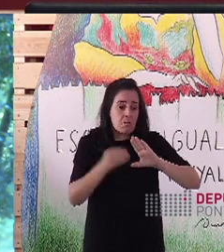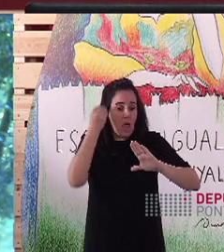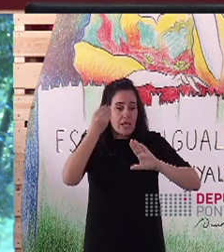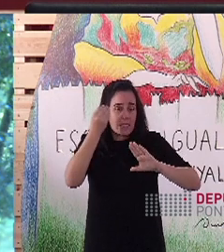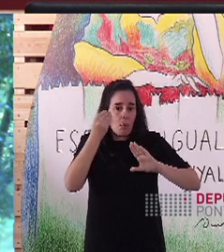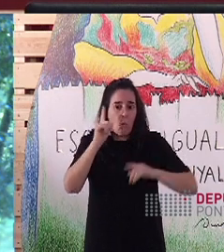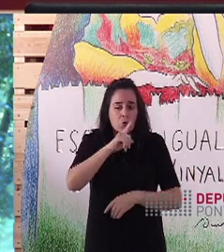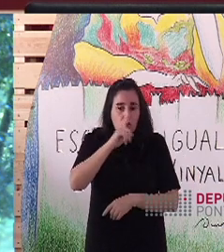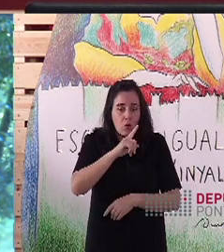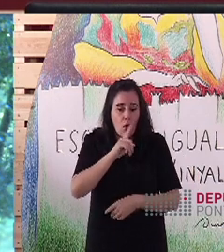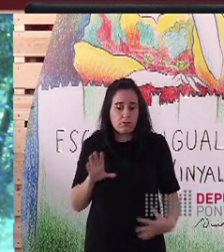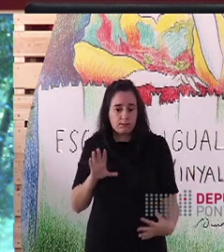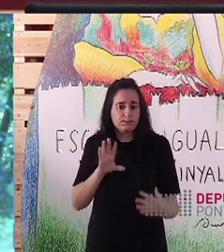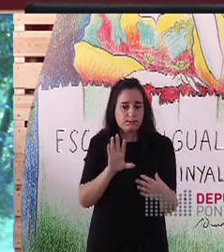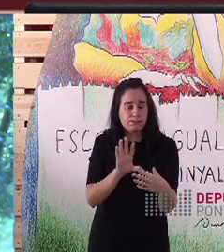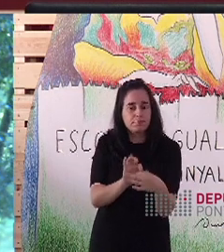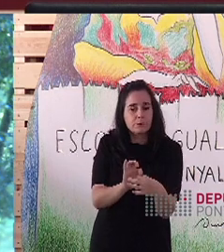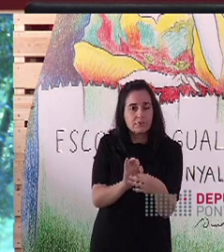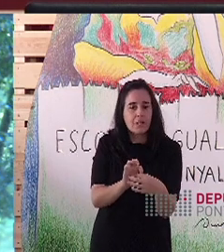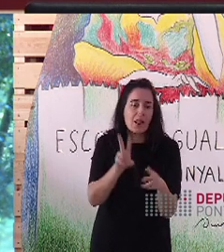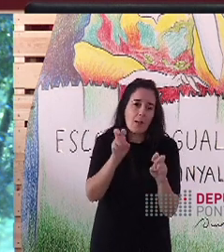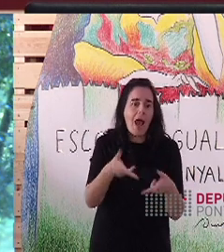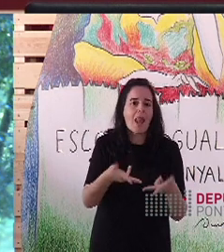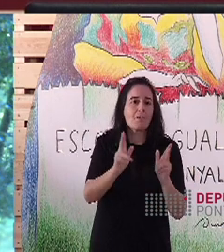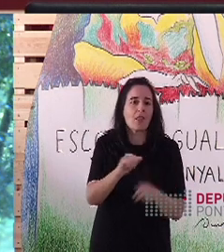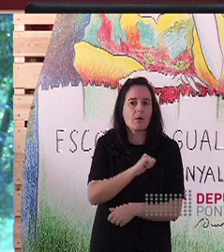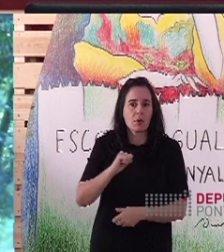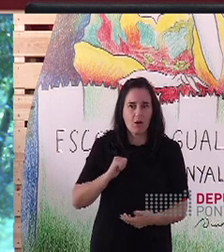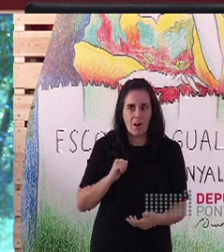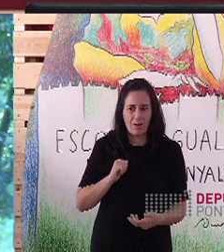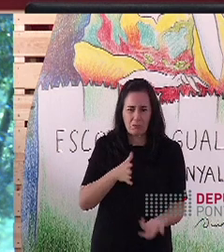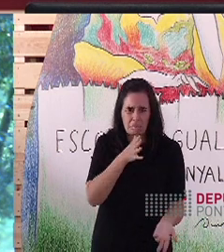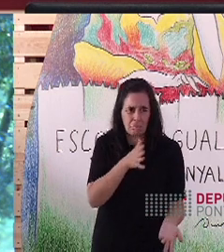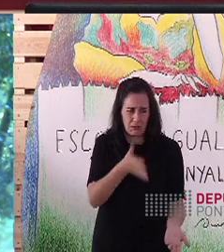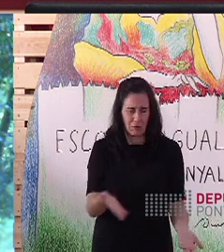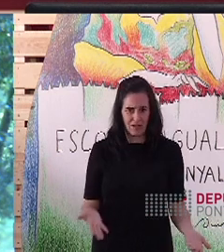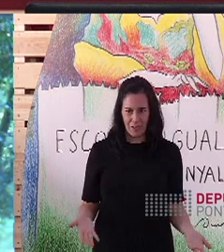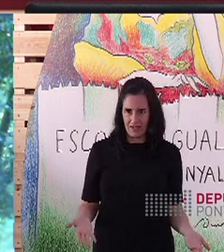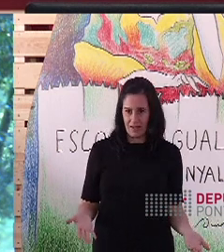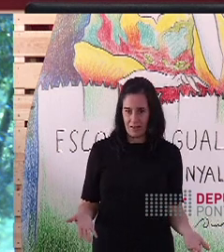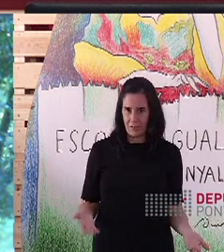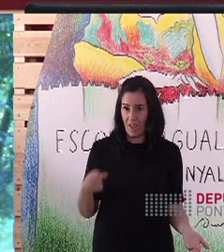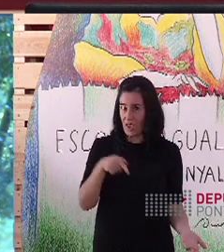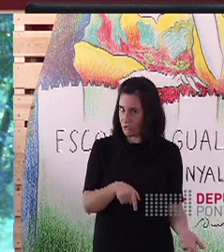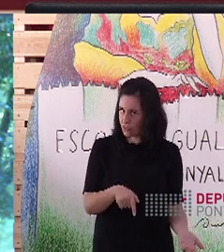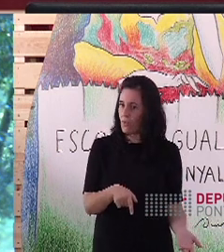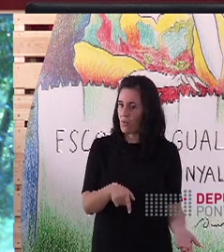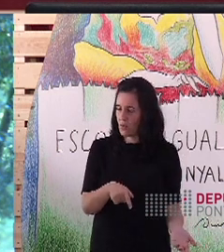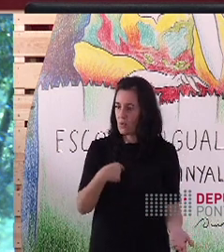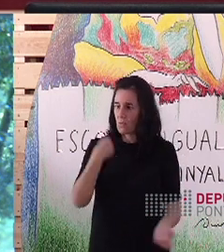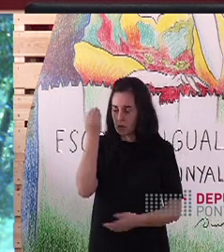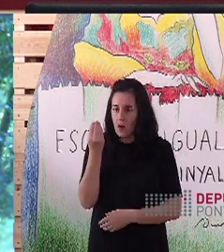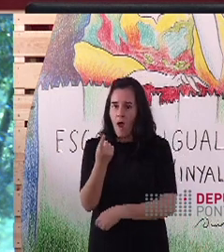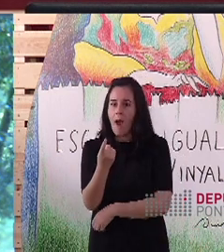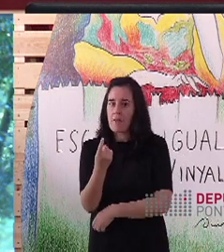prostitución tiene que ver con la libertad individual, que esto requiere, creo,